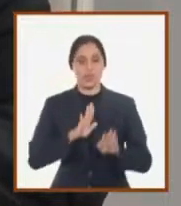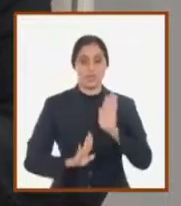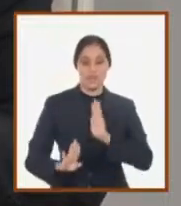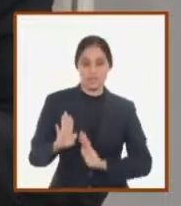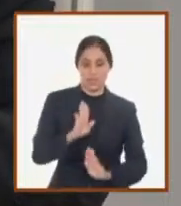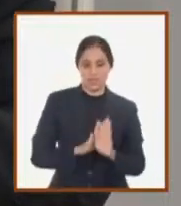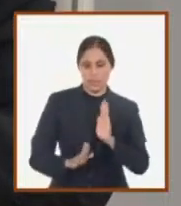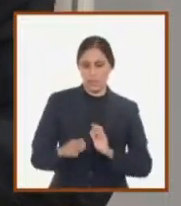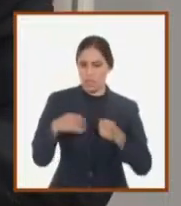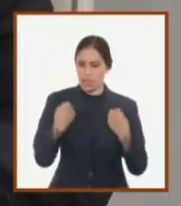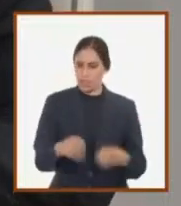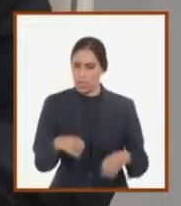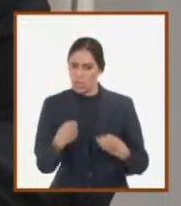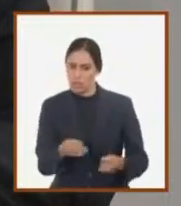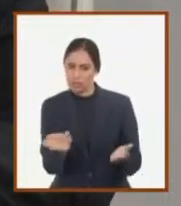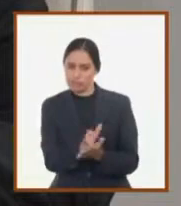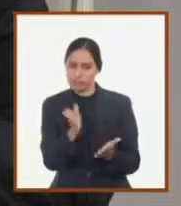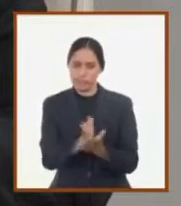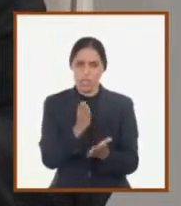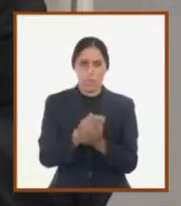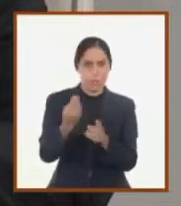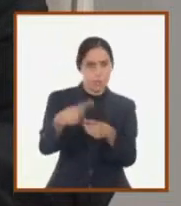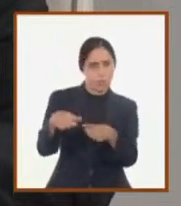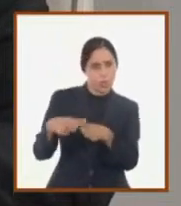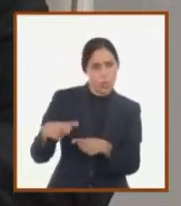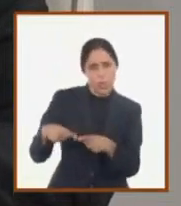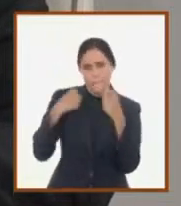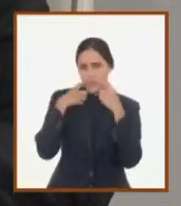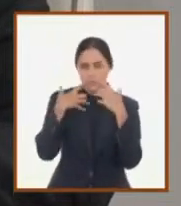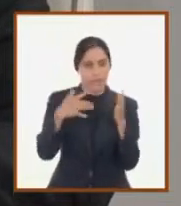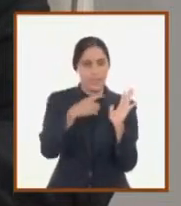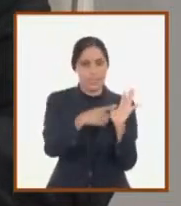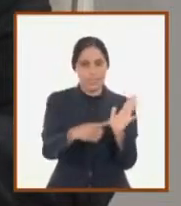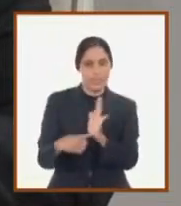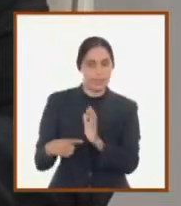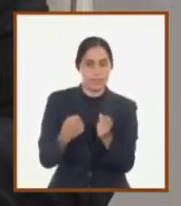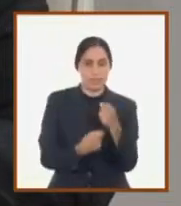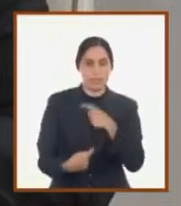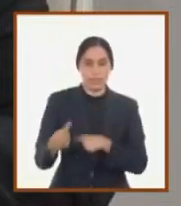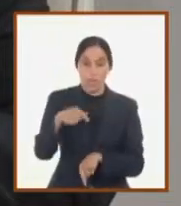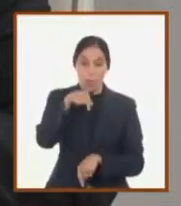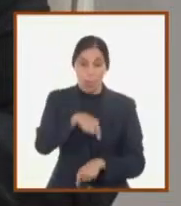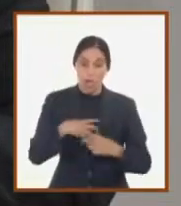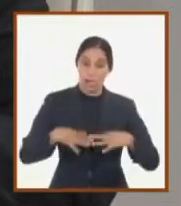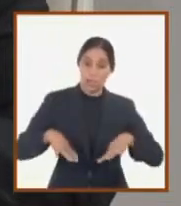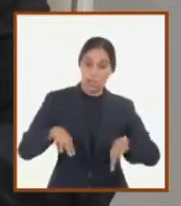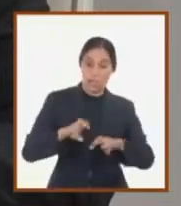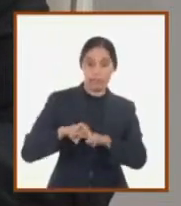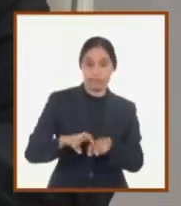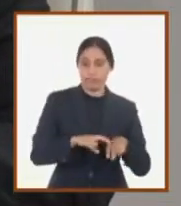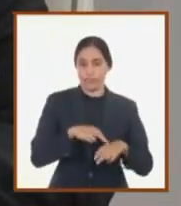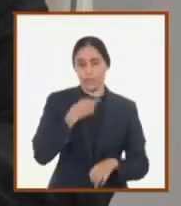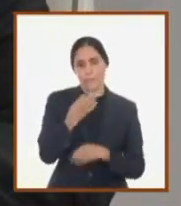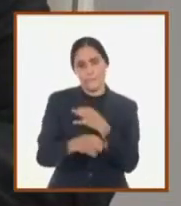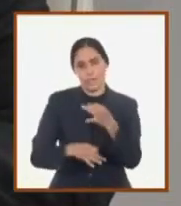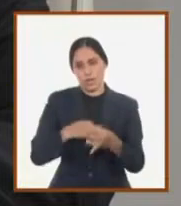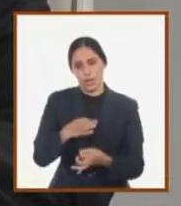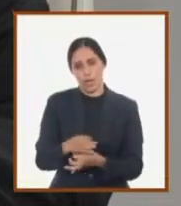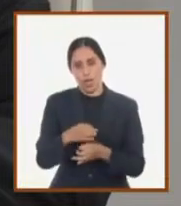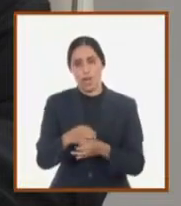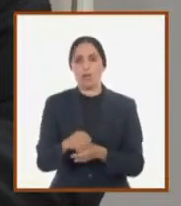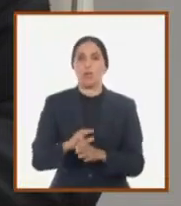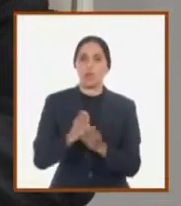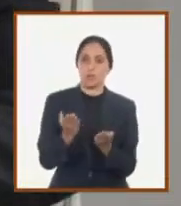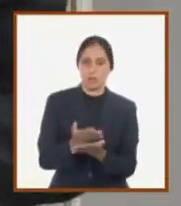hechos con argumentos con libros y con todos los elementos que hoy se han explicado aquí y que conforman el contenido de la